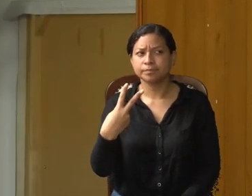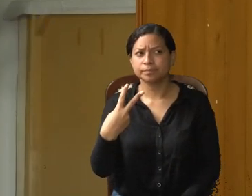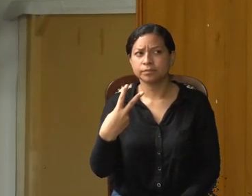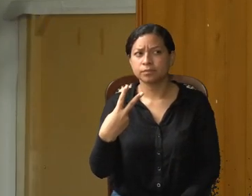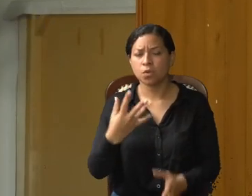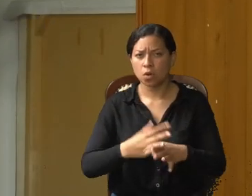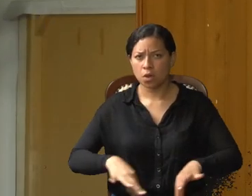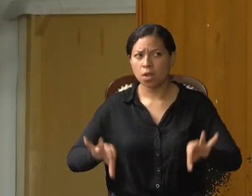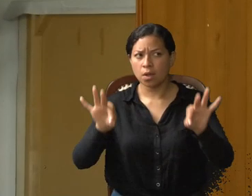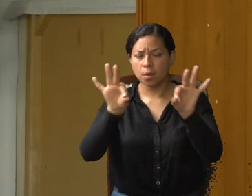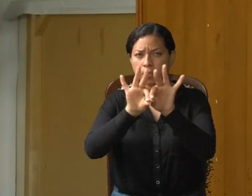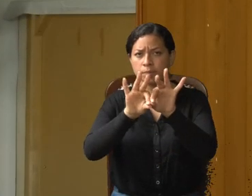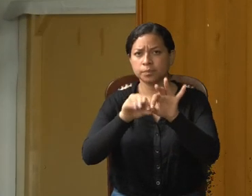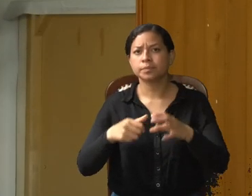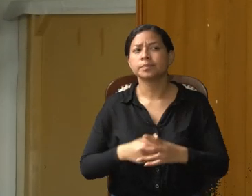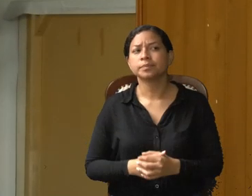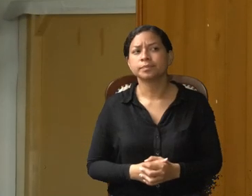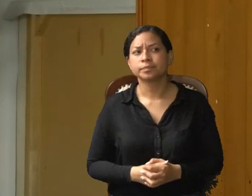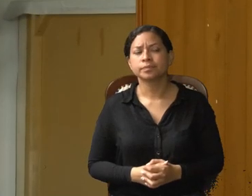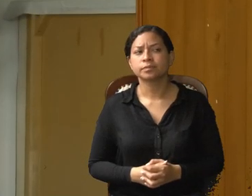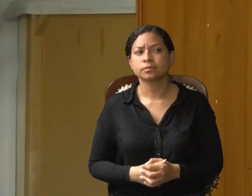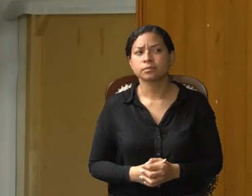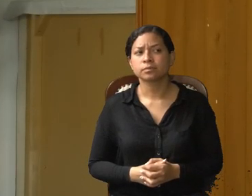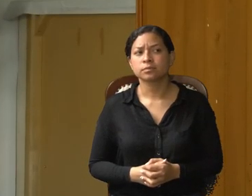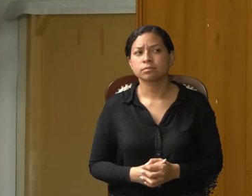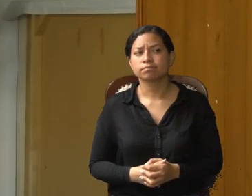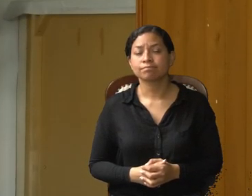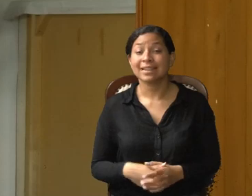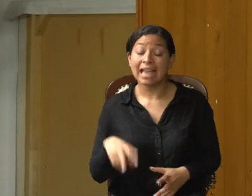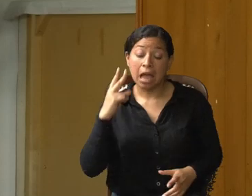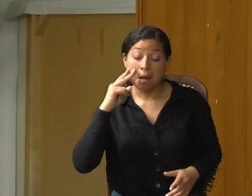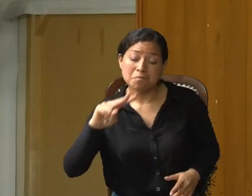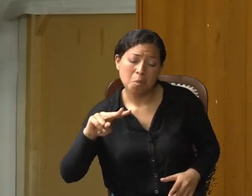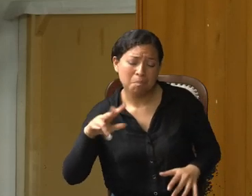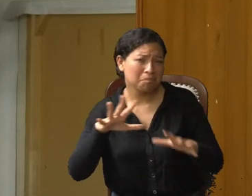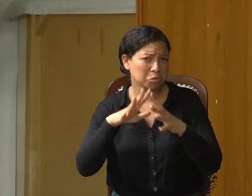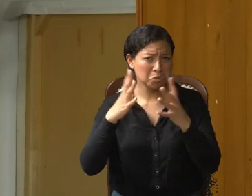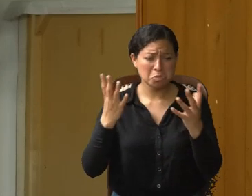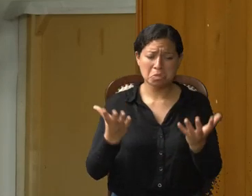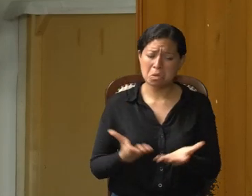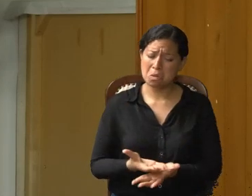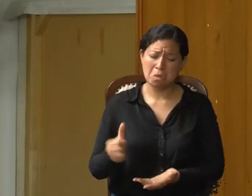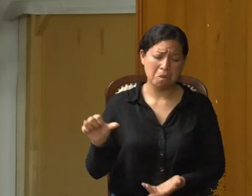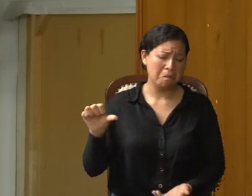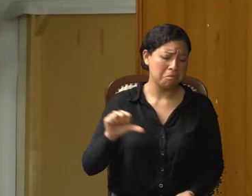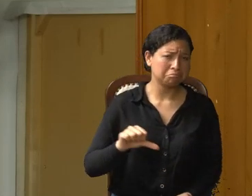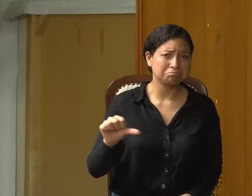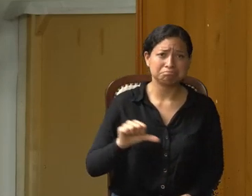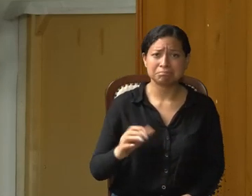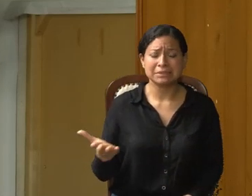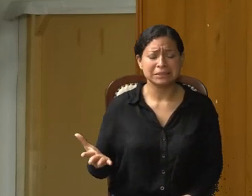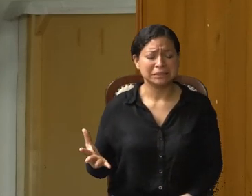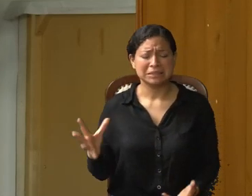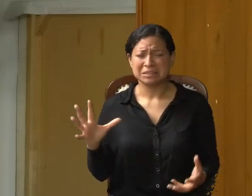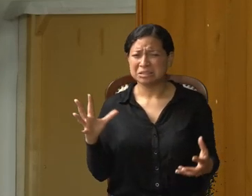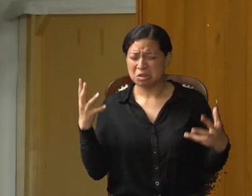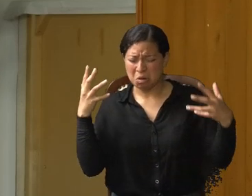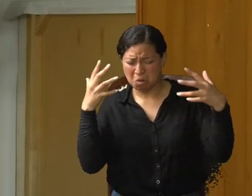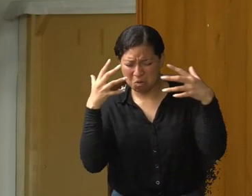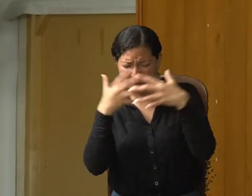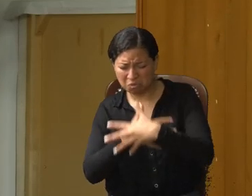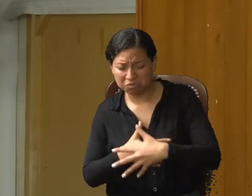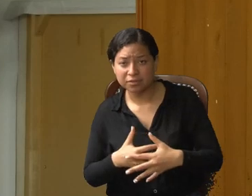Hasta donde vamos también estamos viendo un mundo de caos. Y saben, así puede ser nuestra vida en